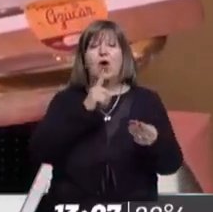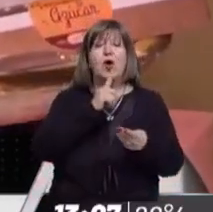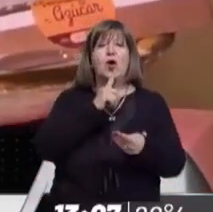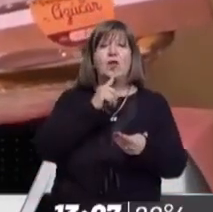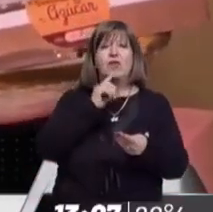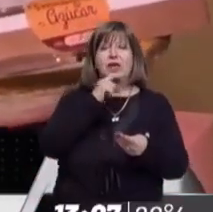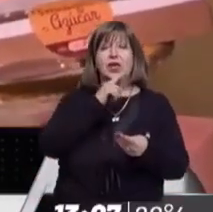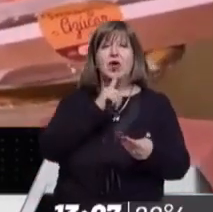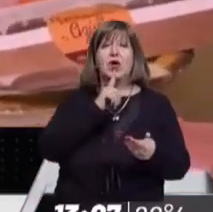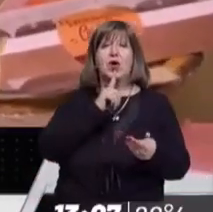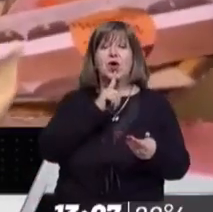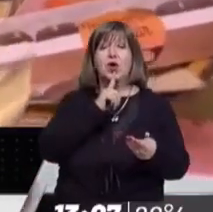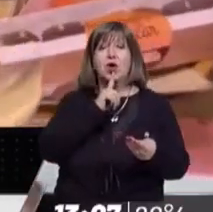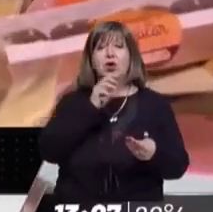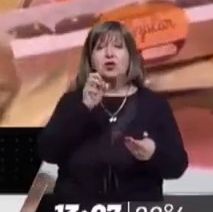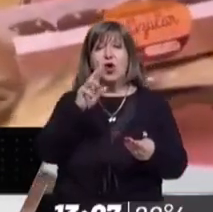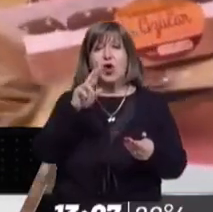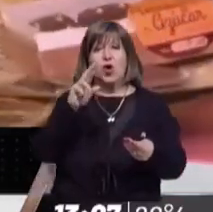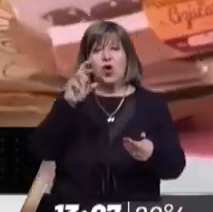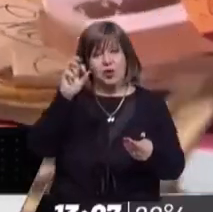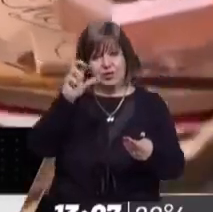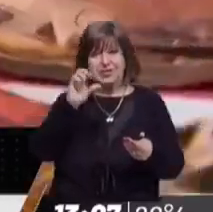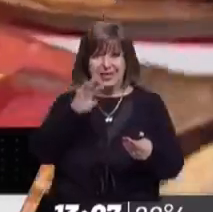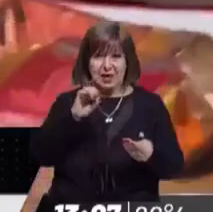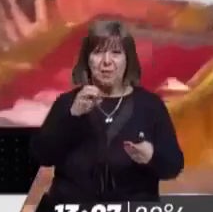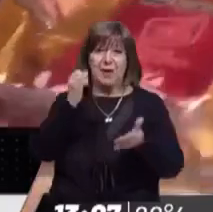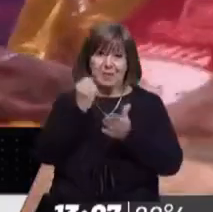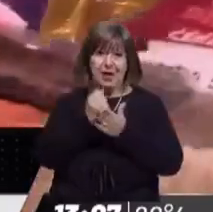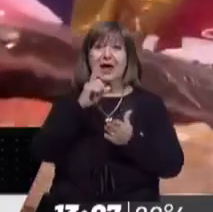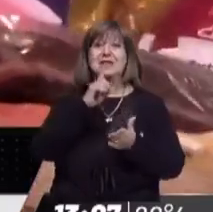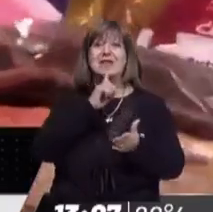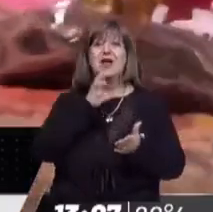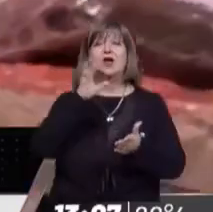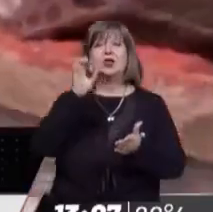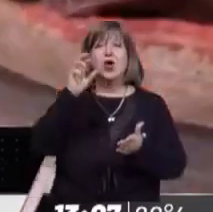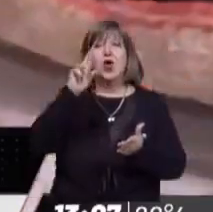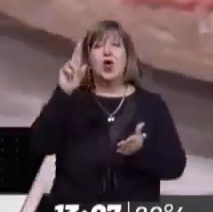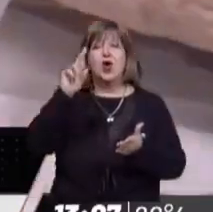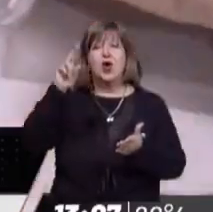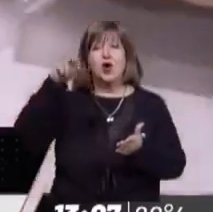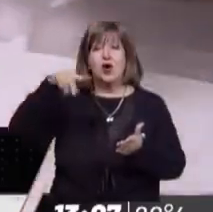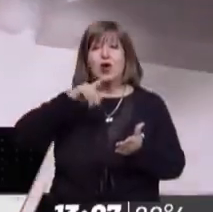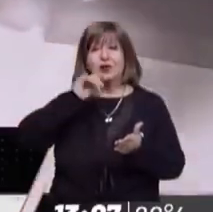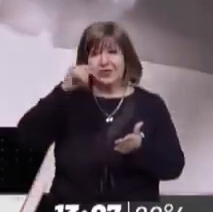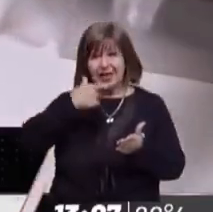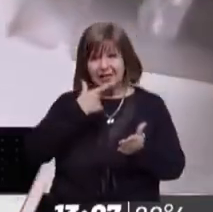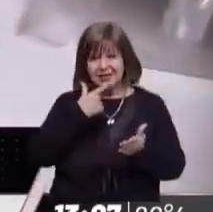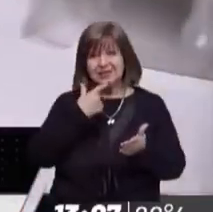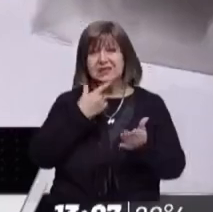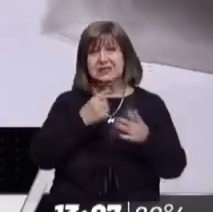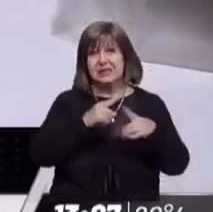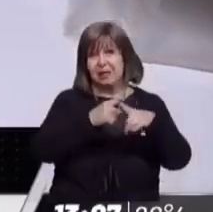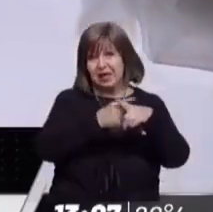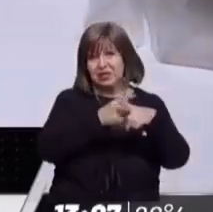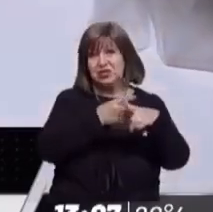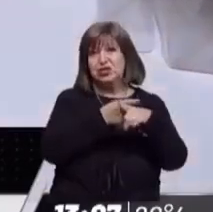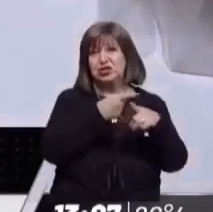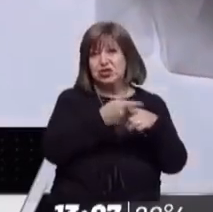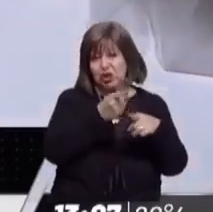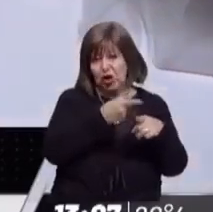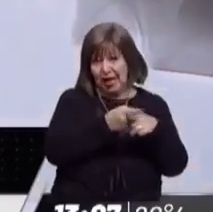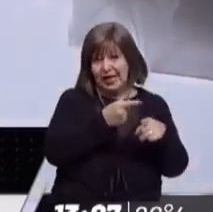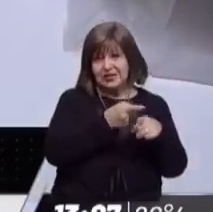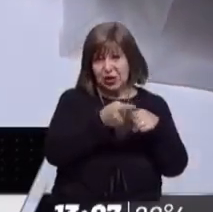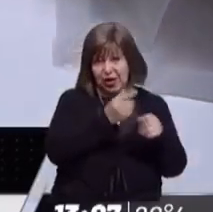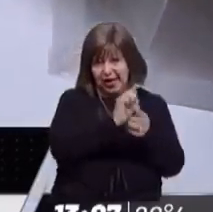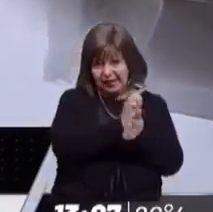es un vino blanco, con un chocolate blanco, ¿sí? Con naranja, cardamomo y sal. Ah, qué rico. Y sal que